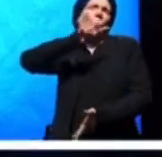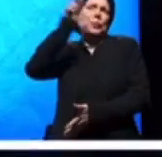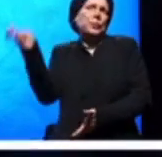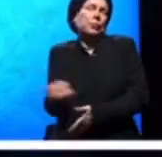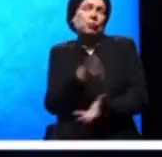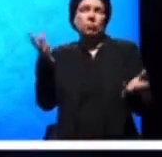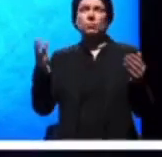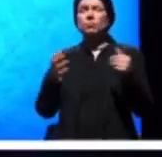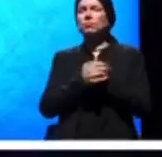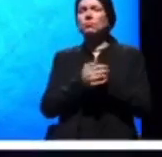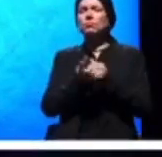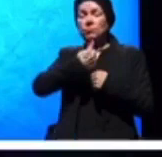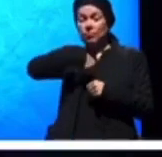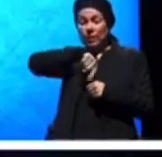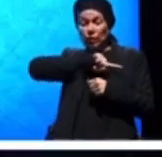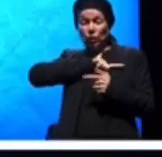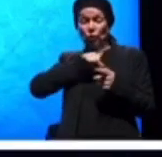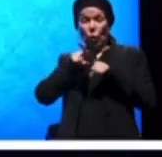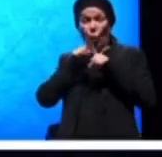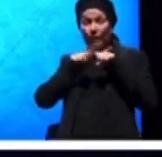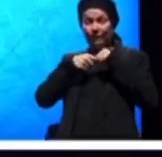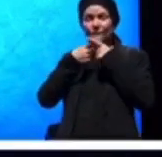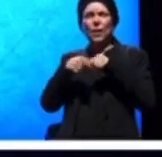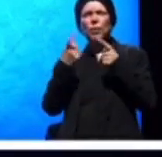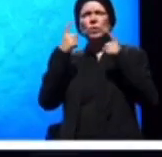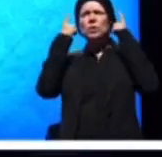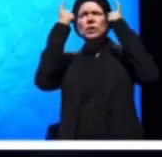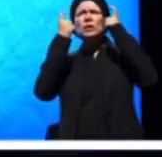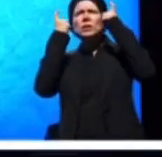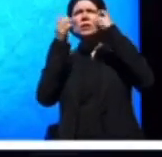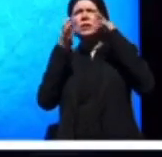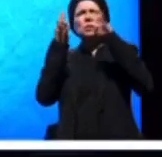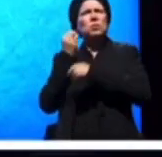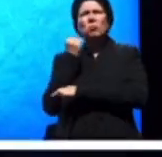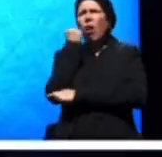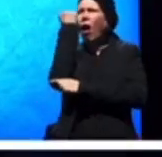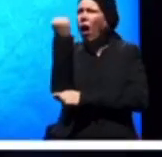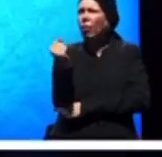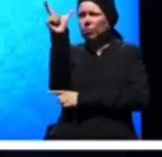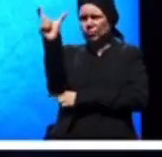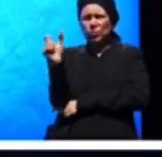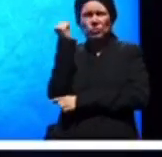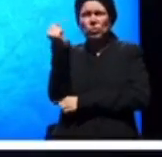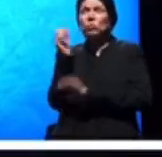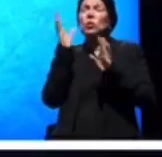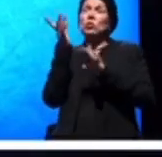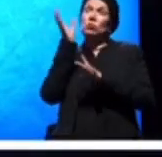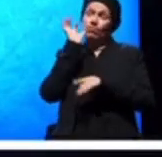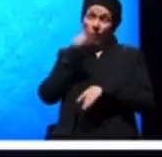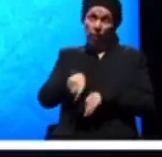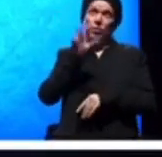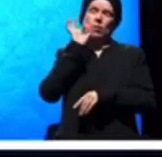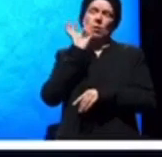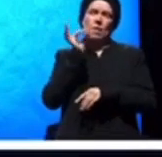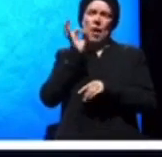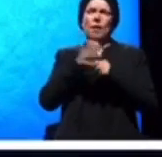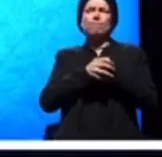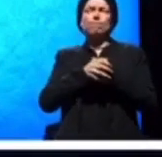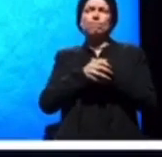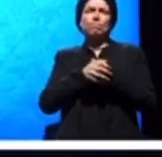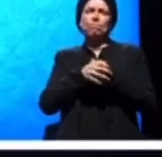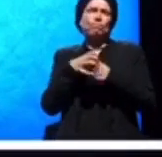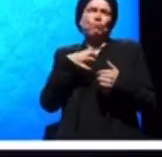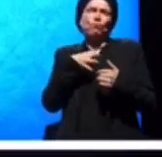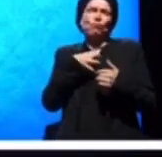diferentes. Nosotros, como familia, hemos intentado apoyarle siempre, pero también es cierto que no sería